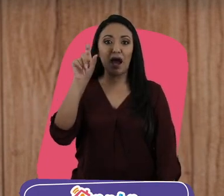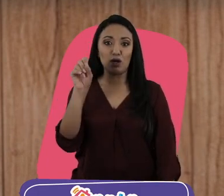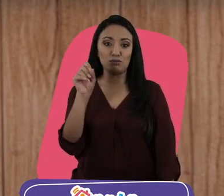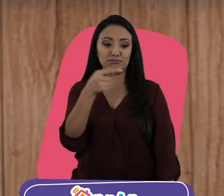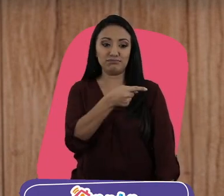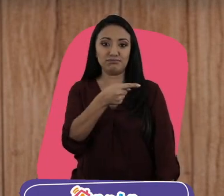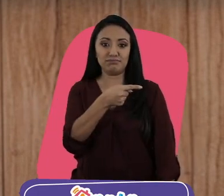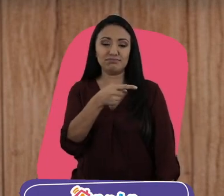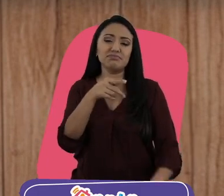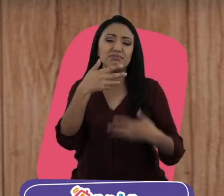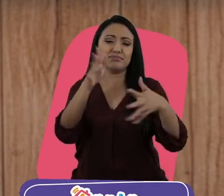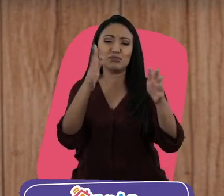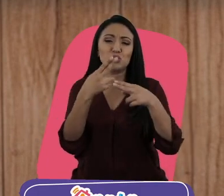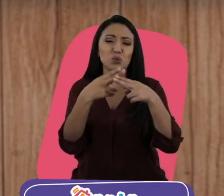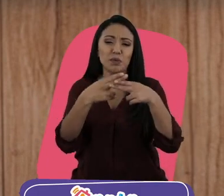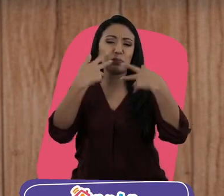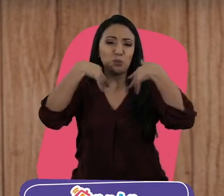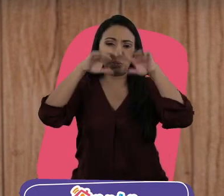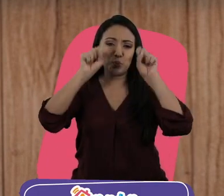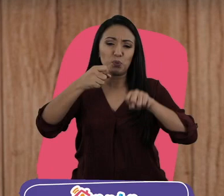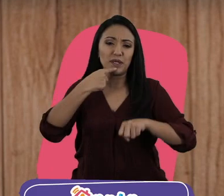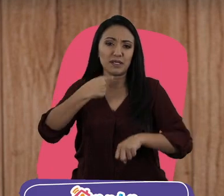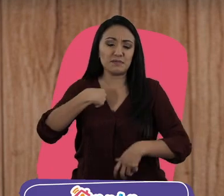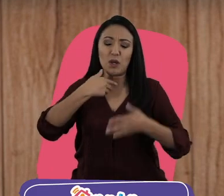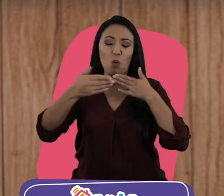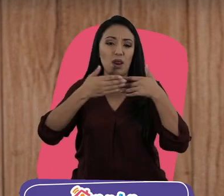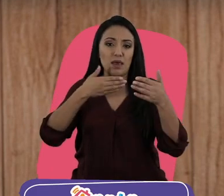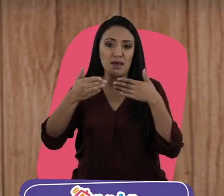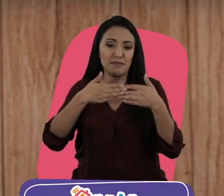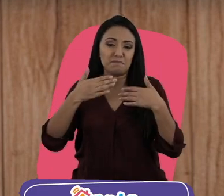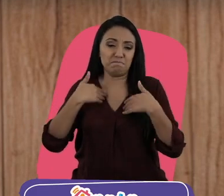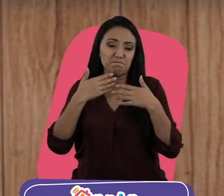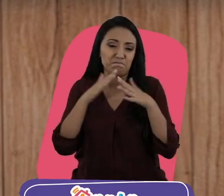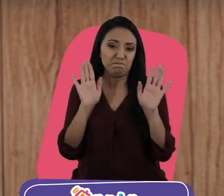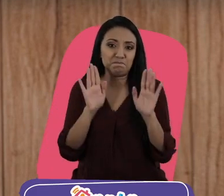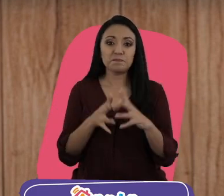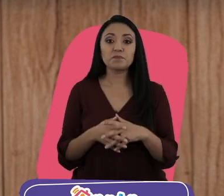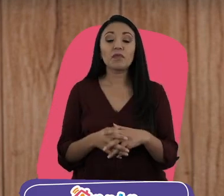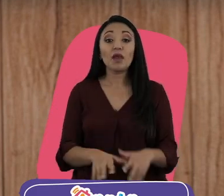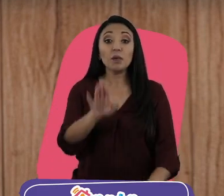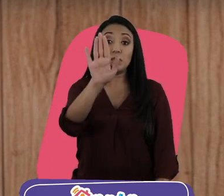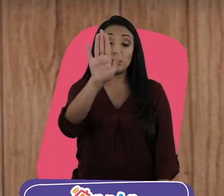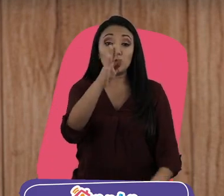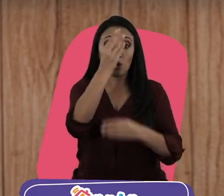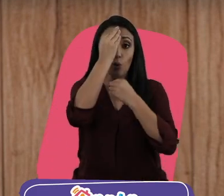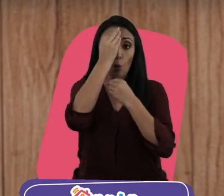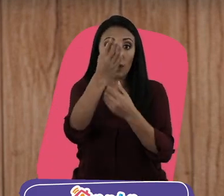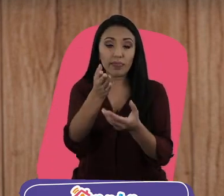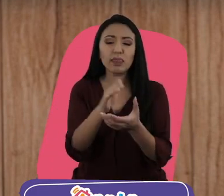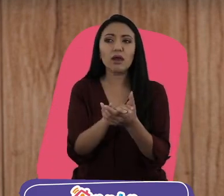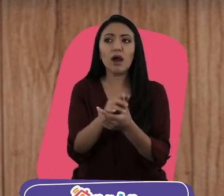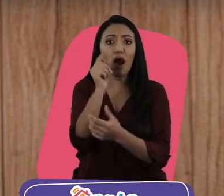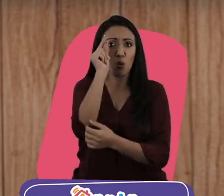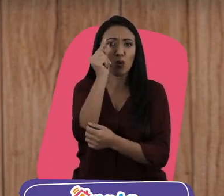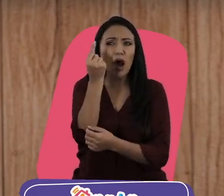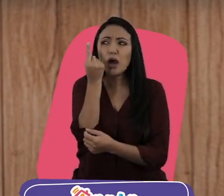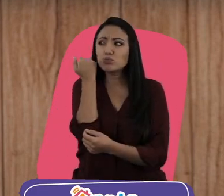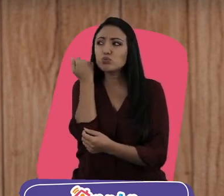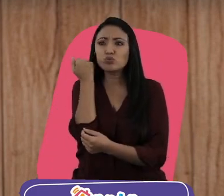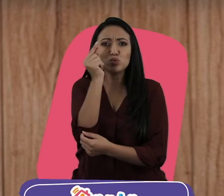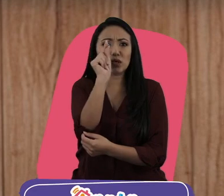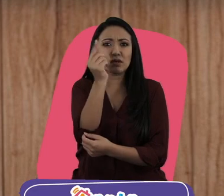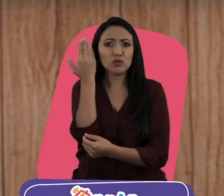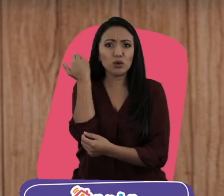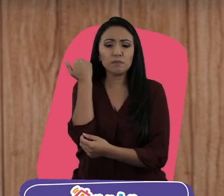calle, tienen que bajarle un poquito el volumen para que tengan noción de lo que está pasando a su alrededor. En fin, venía caminando y sentí que tenía